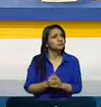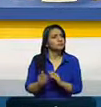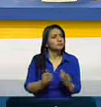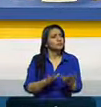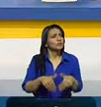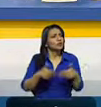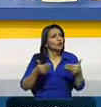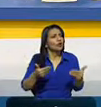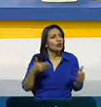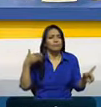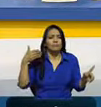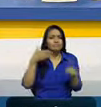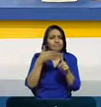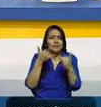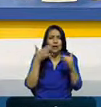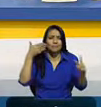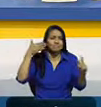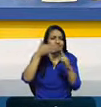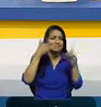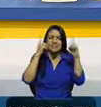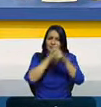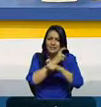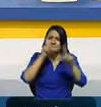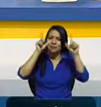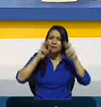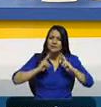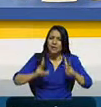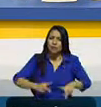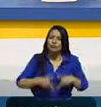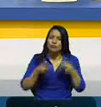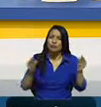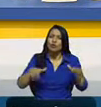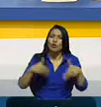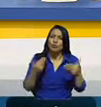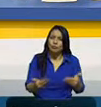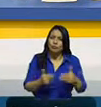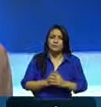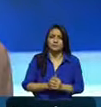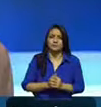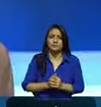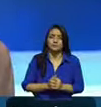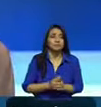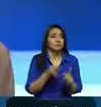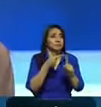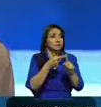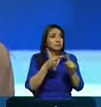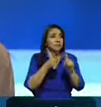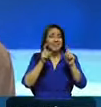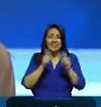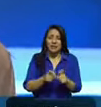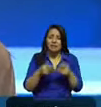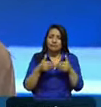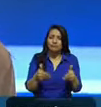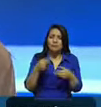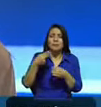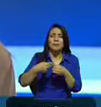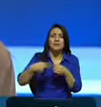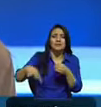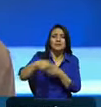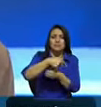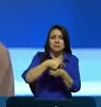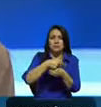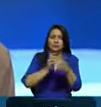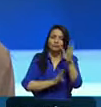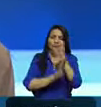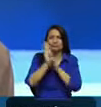esos retos que usted ha señalado en materia de salud? Yo creo que en primer lugar hay que abrir un espacio amplio de participación y